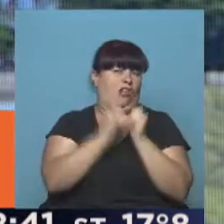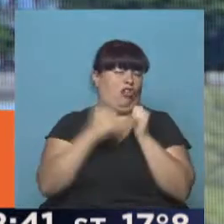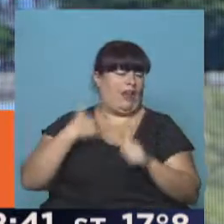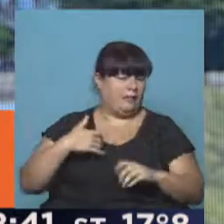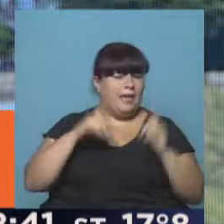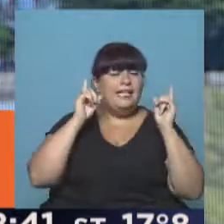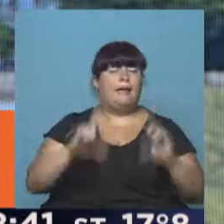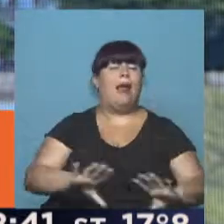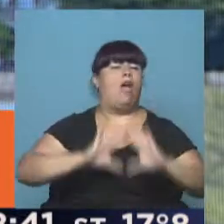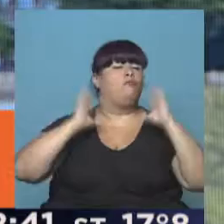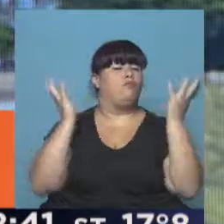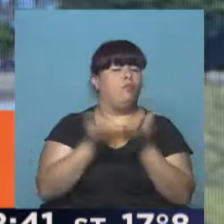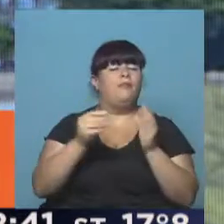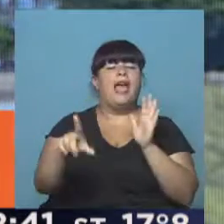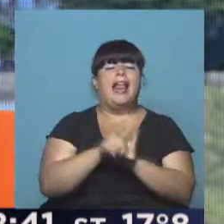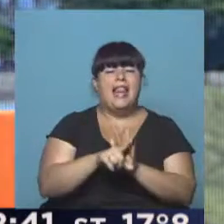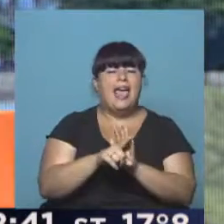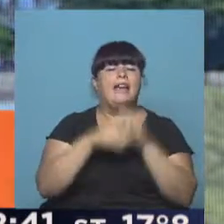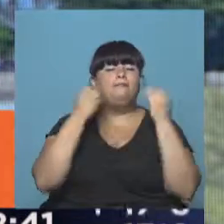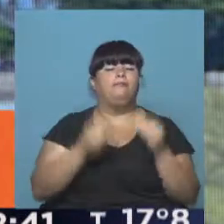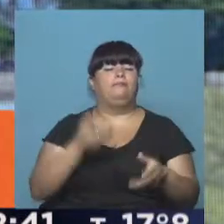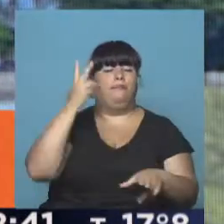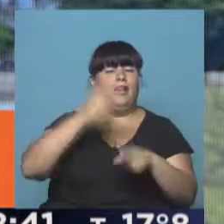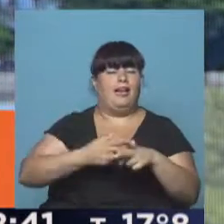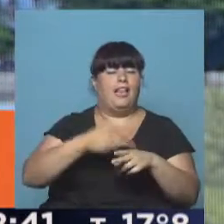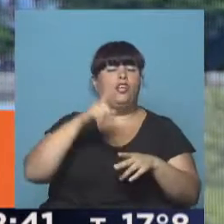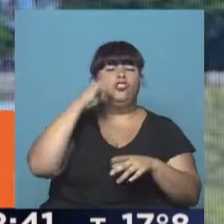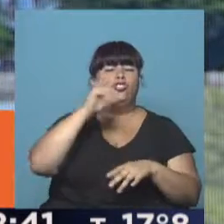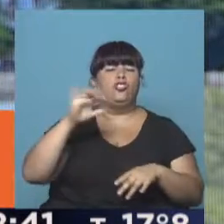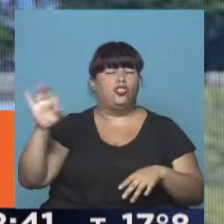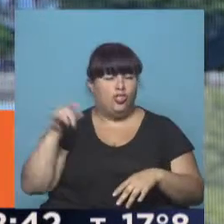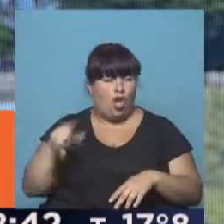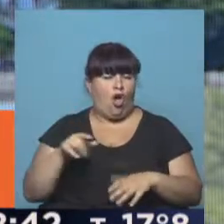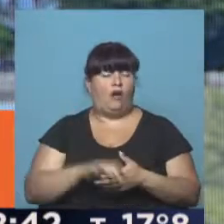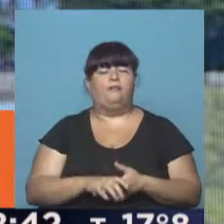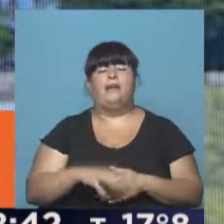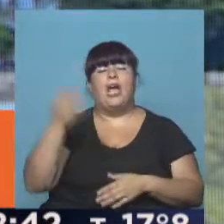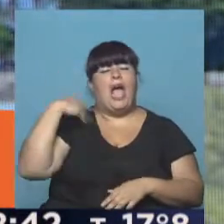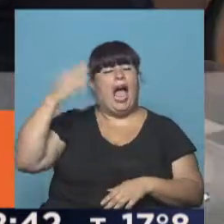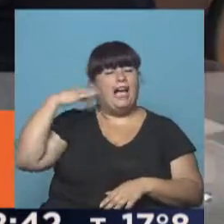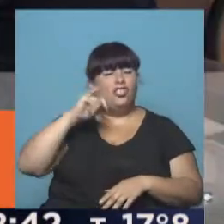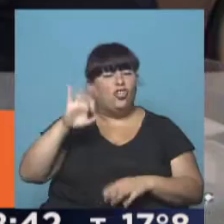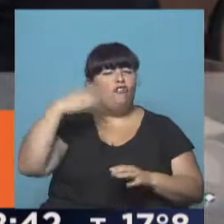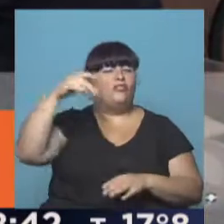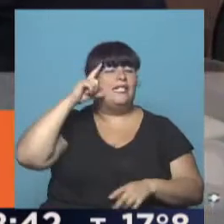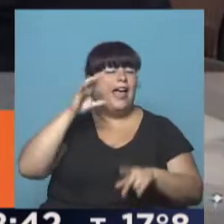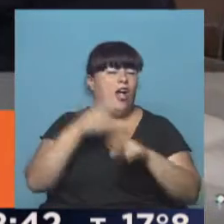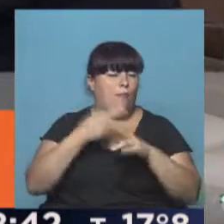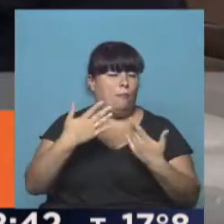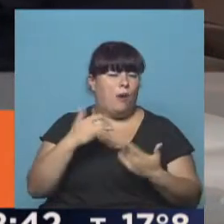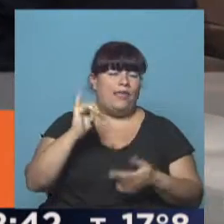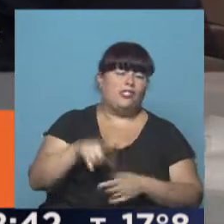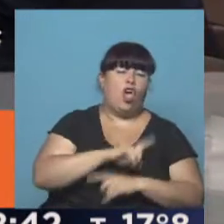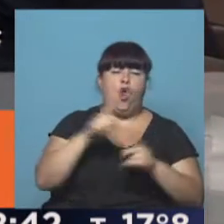pero también para el mundo que es esta ley que define los límites a lo que el zoológico el antiguo zoológico y futuro como parque puede ser y no